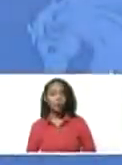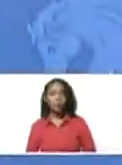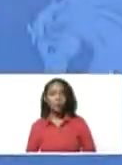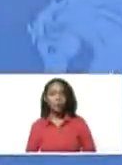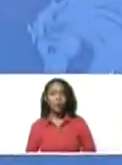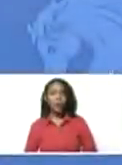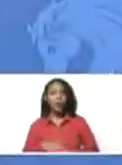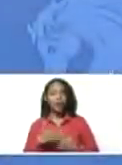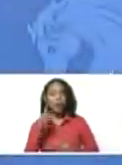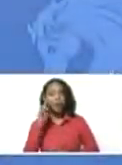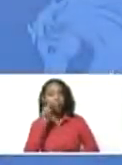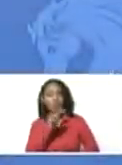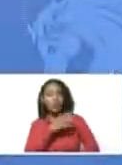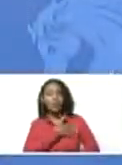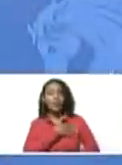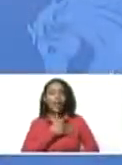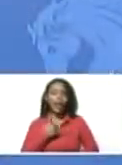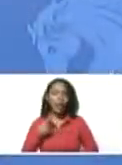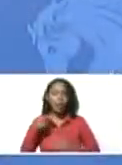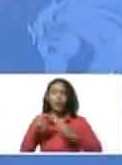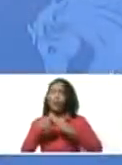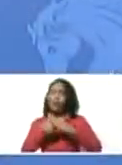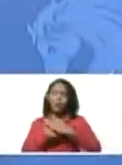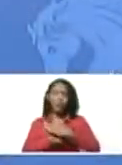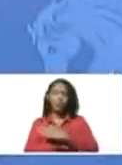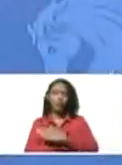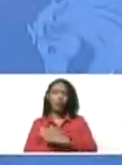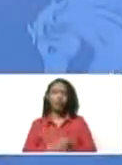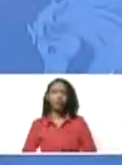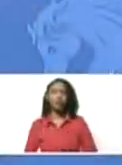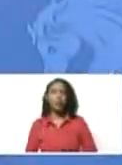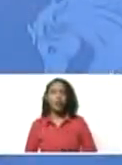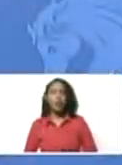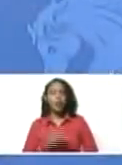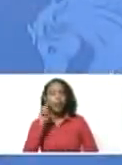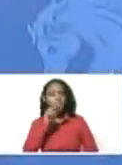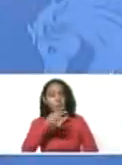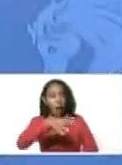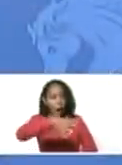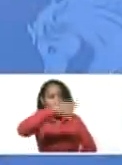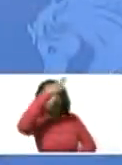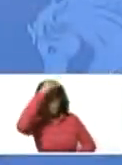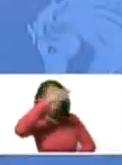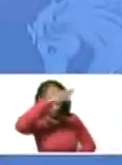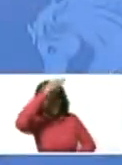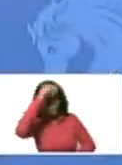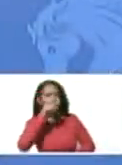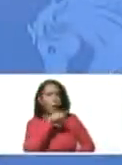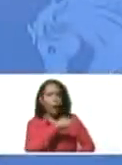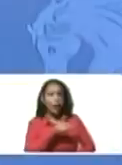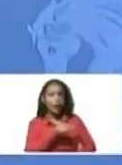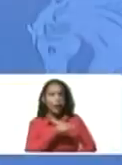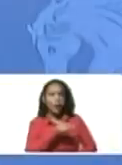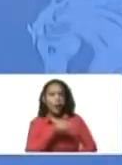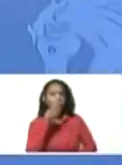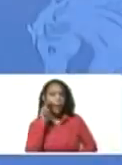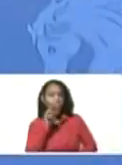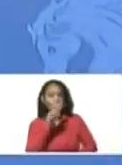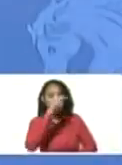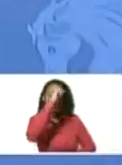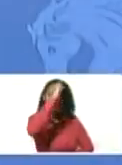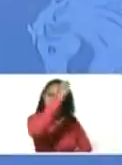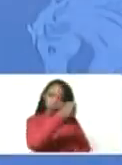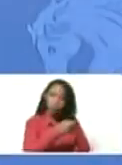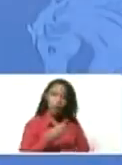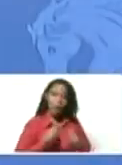de haberlo querido profundamente, de haber aprendido de él y de haberlo reconocido